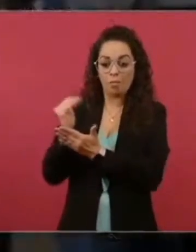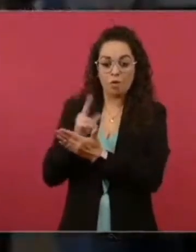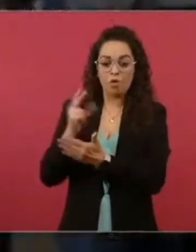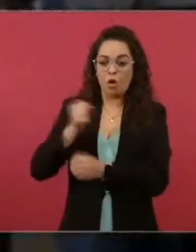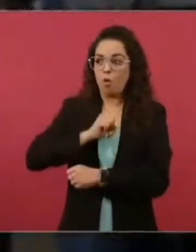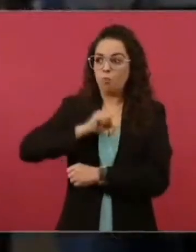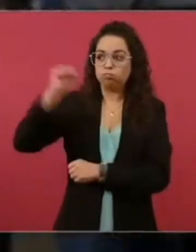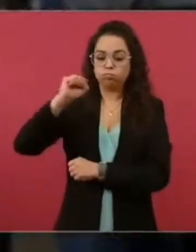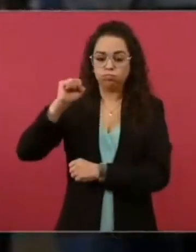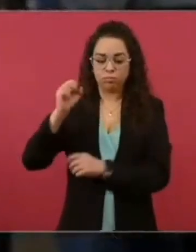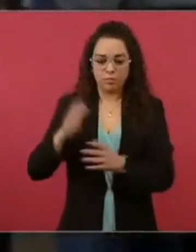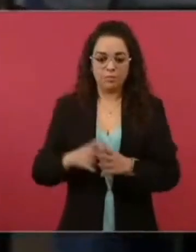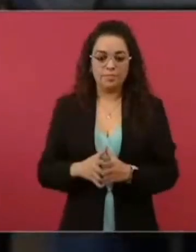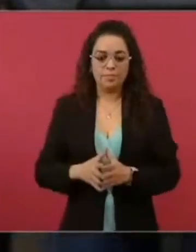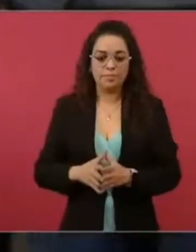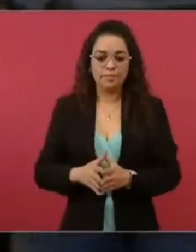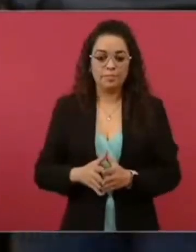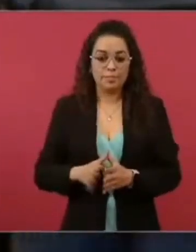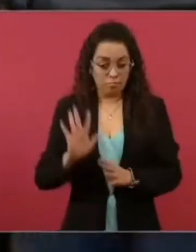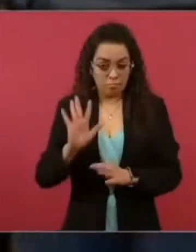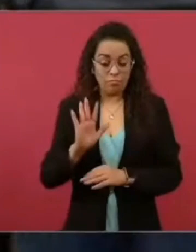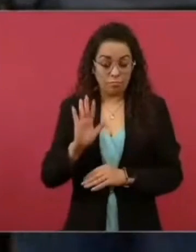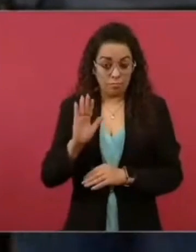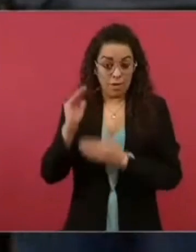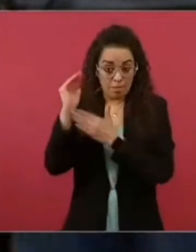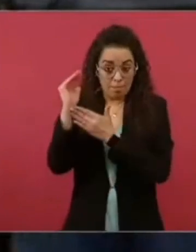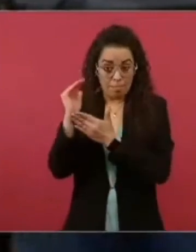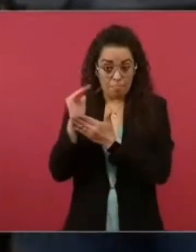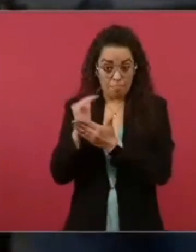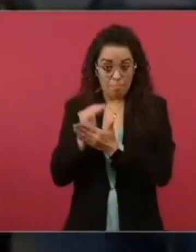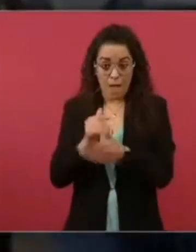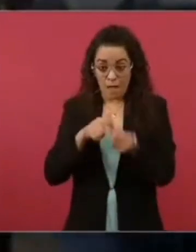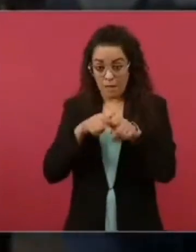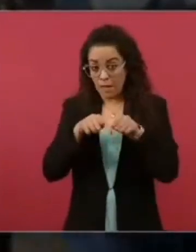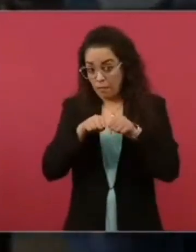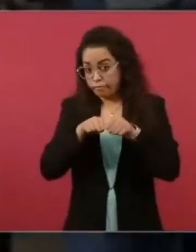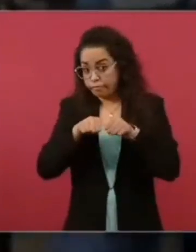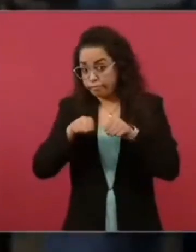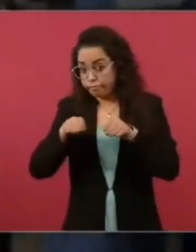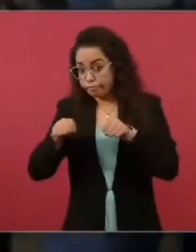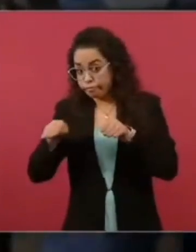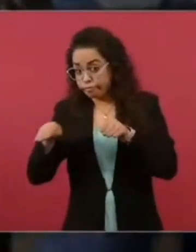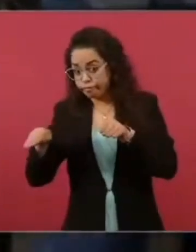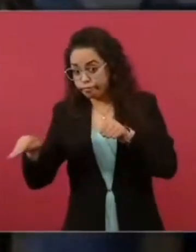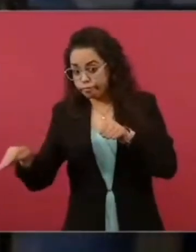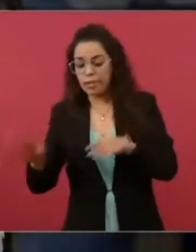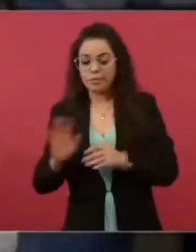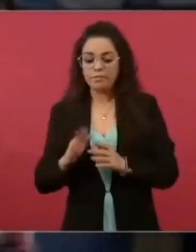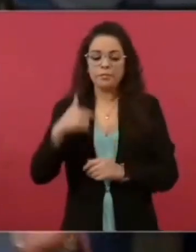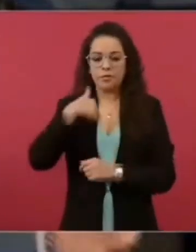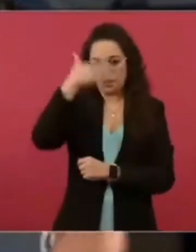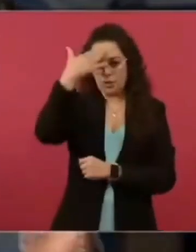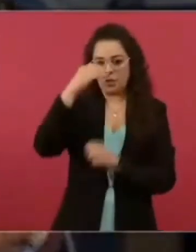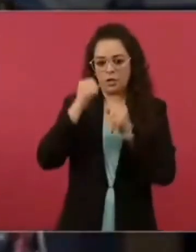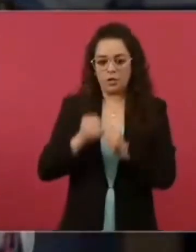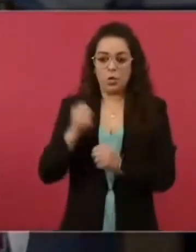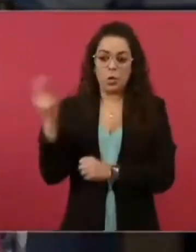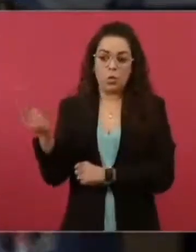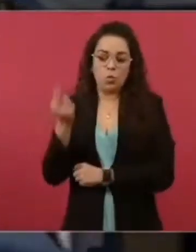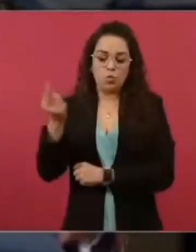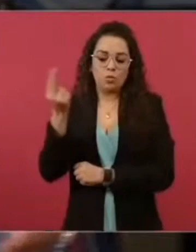la inflación se mantuvo a la baja, se vino a la baja, señor presidente, estoy seguro que a usted no le da tiempo, por ejemplo, de salir a